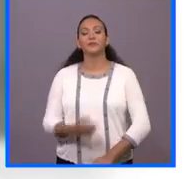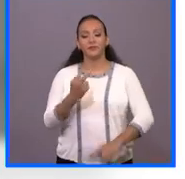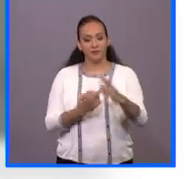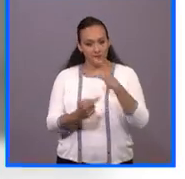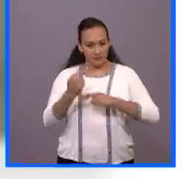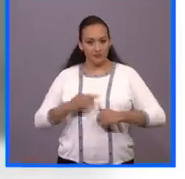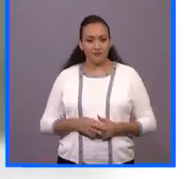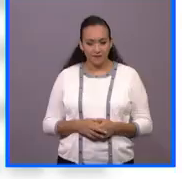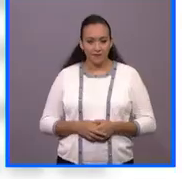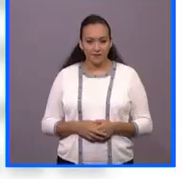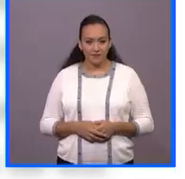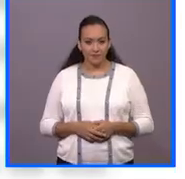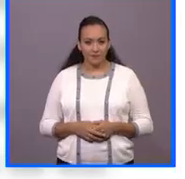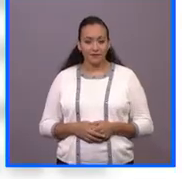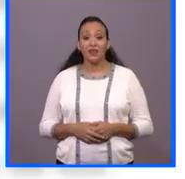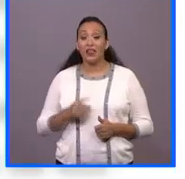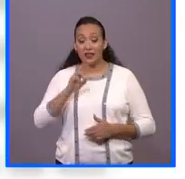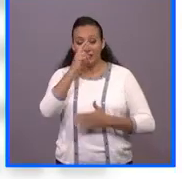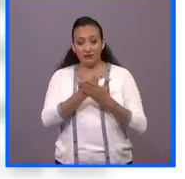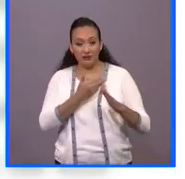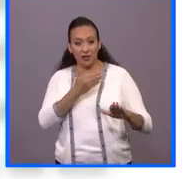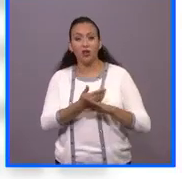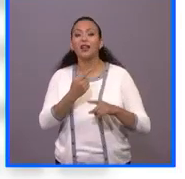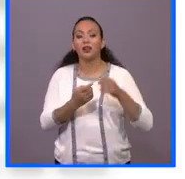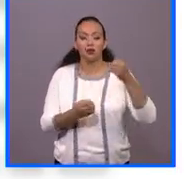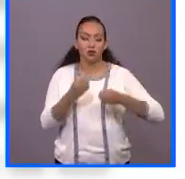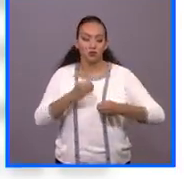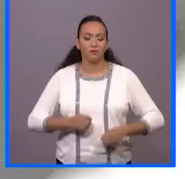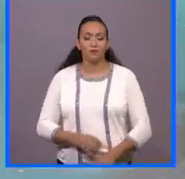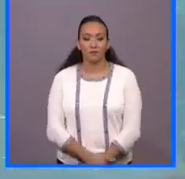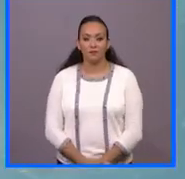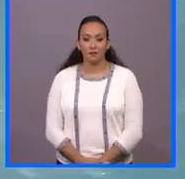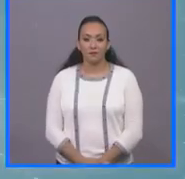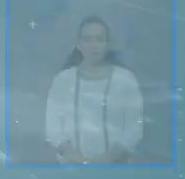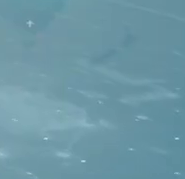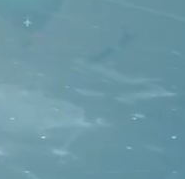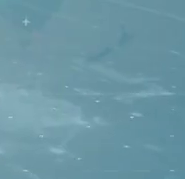Al regresar, condenan violencia en contra de juzgadores.